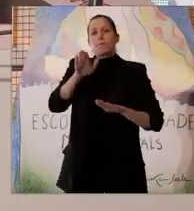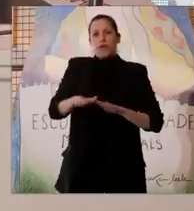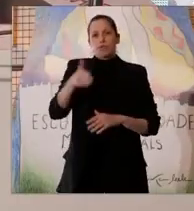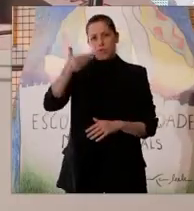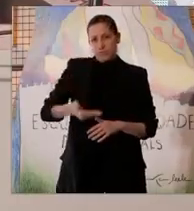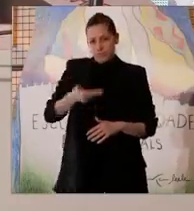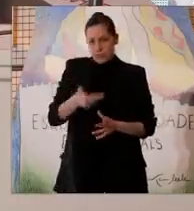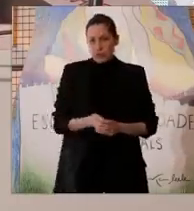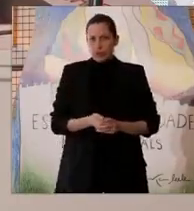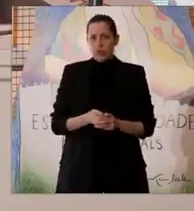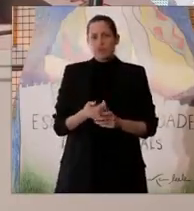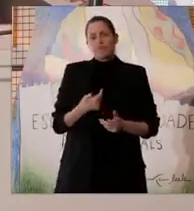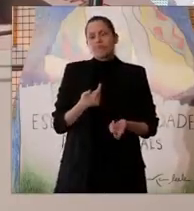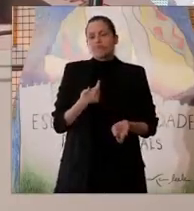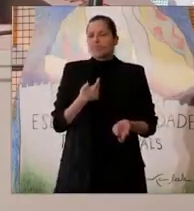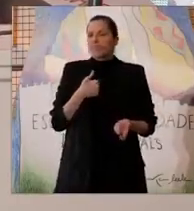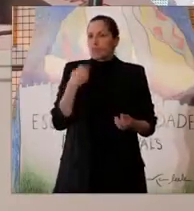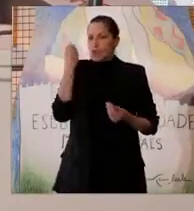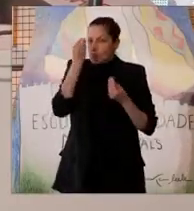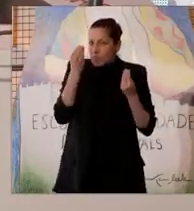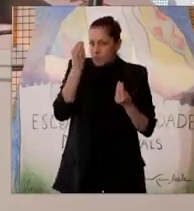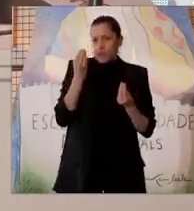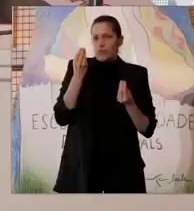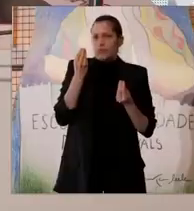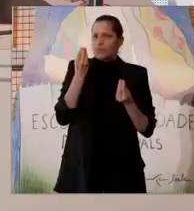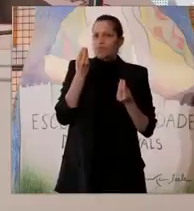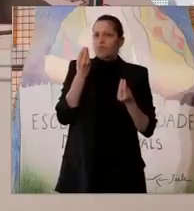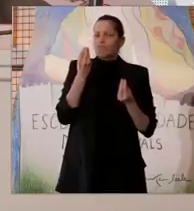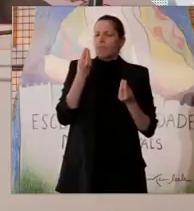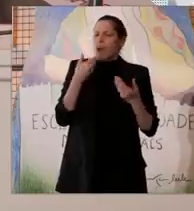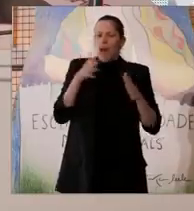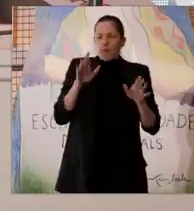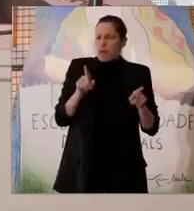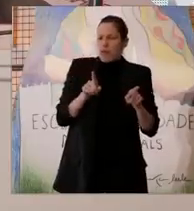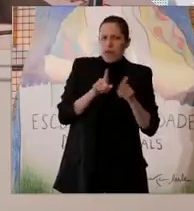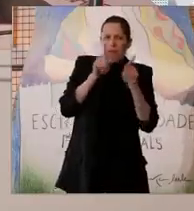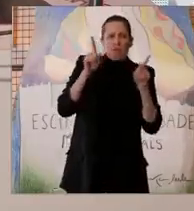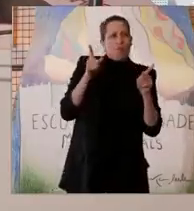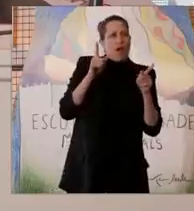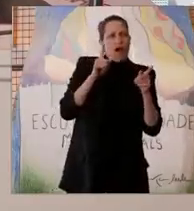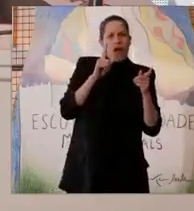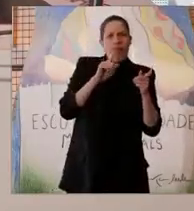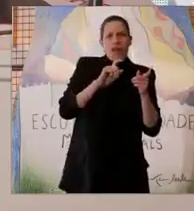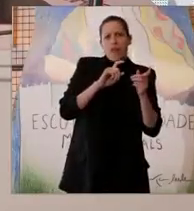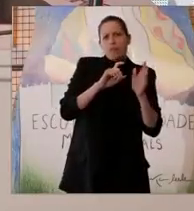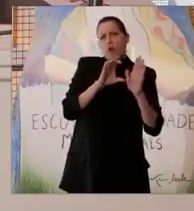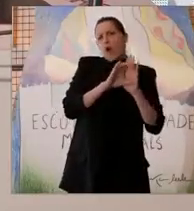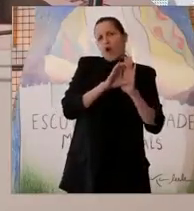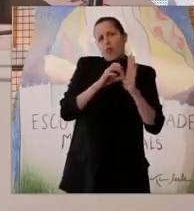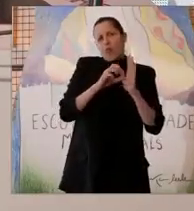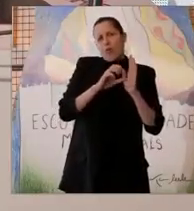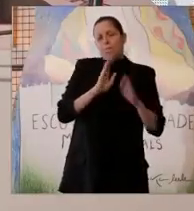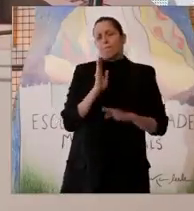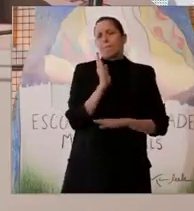insisto en que tiene una resistencia feroz Aunque haya pasado ya con otras modificaciones del Código Penal